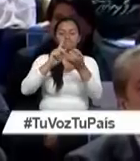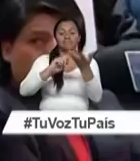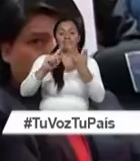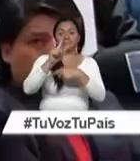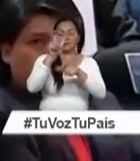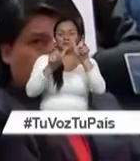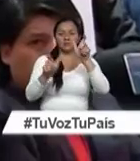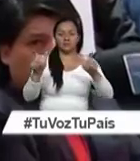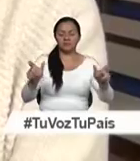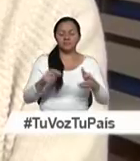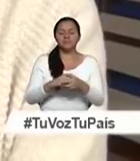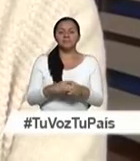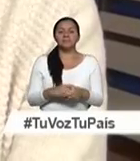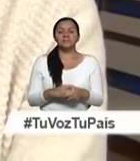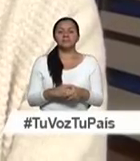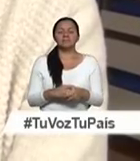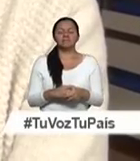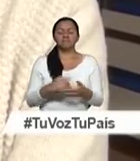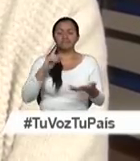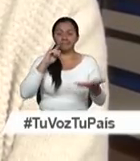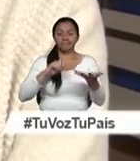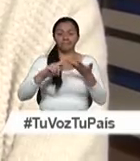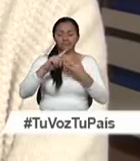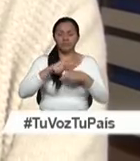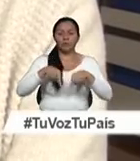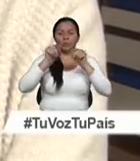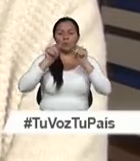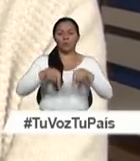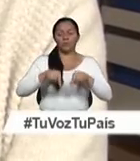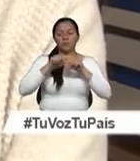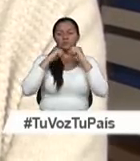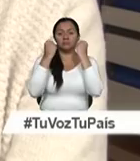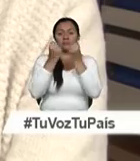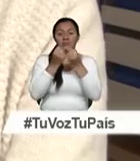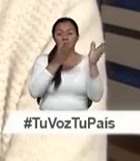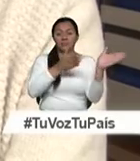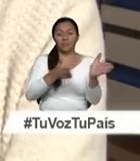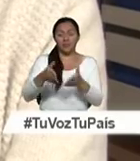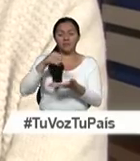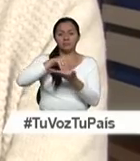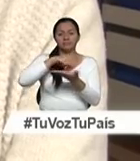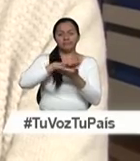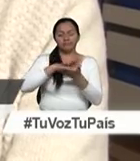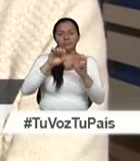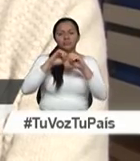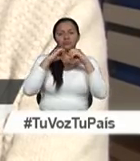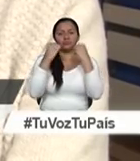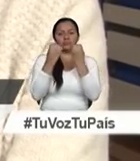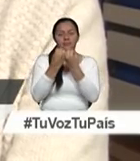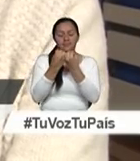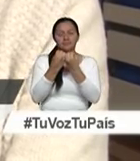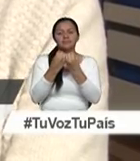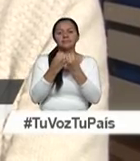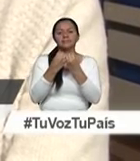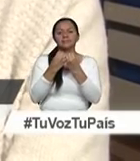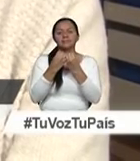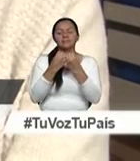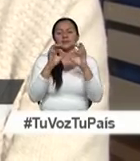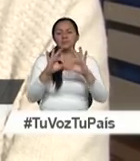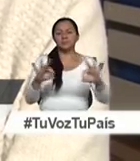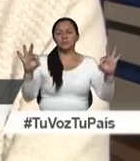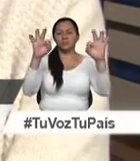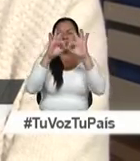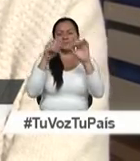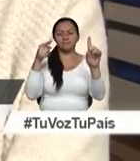actores. Yo diría es un contrato social dentro del sistema con la sociedad que trasciende